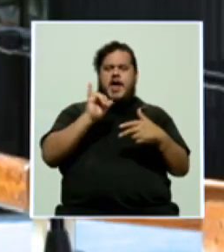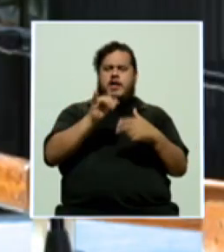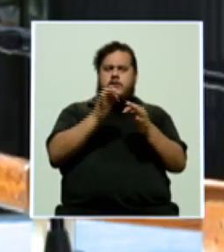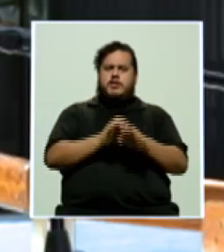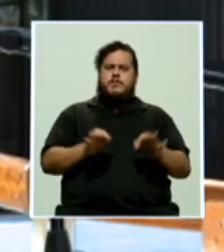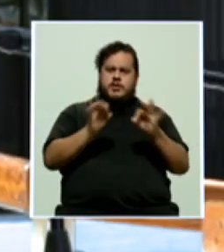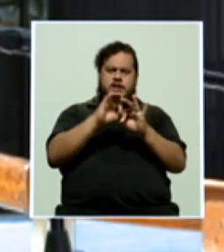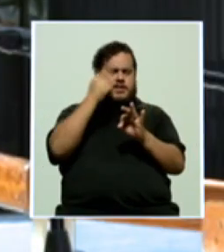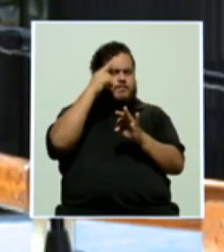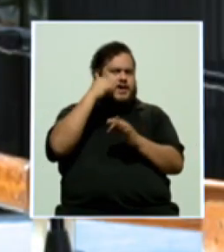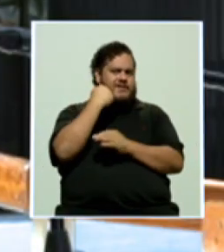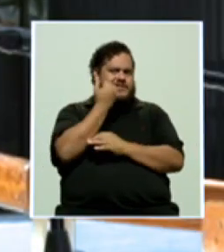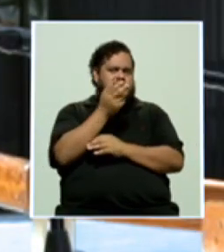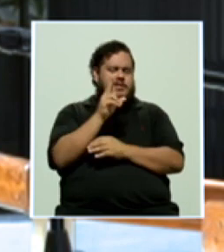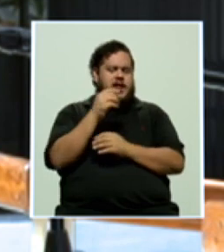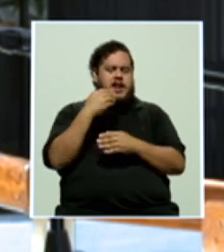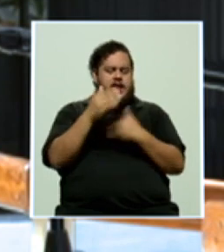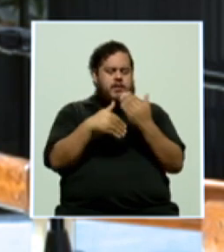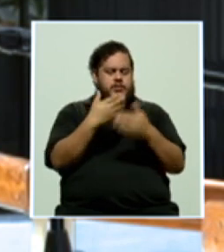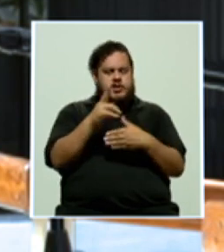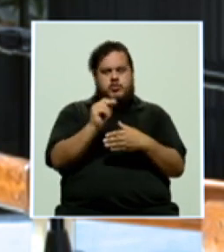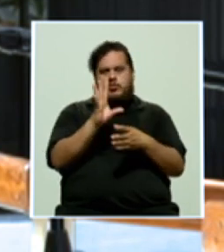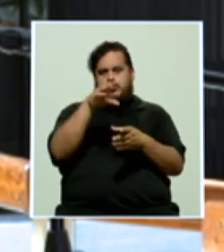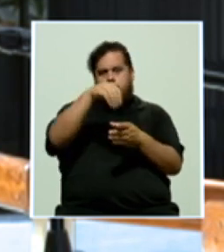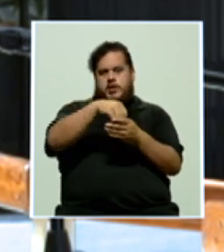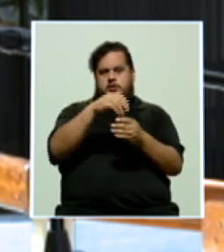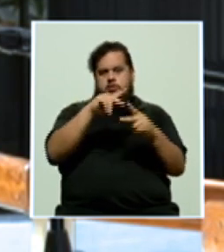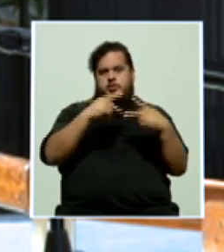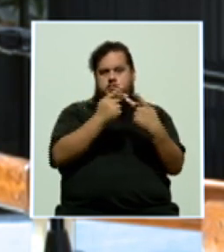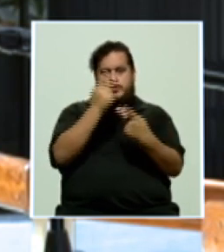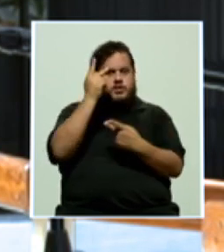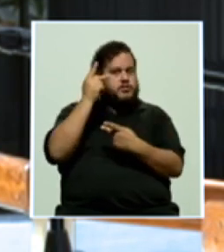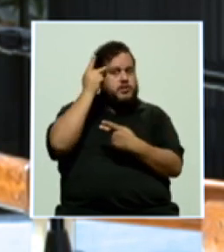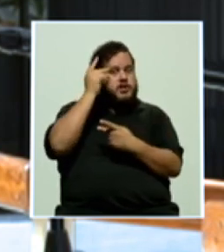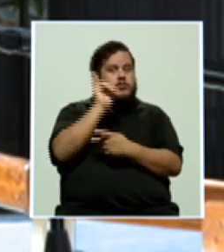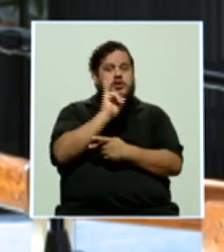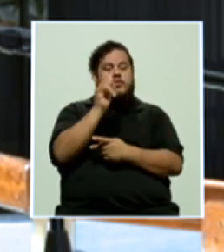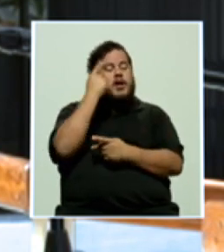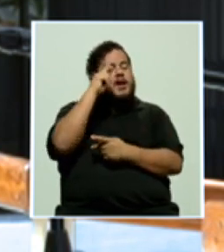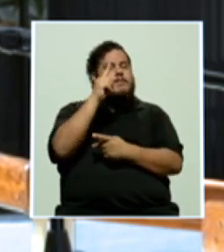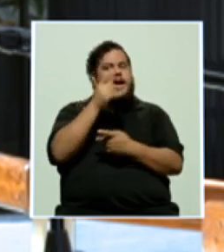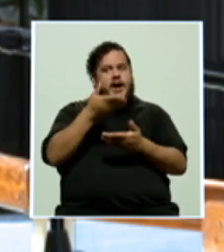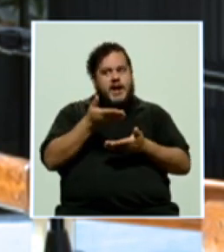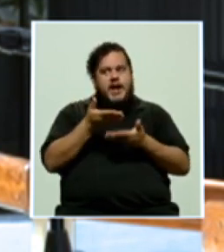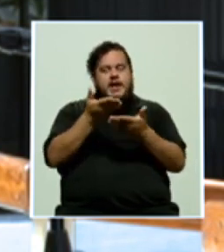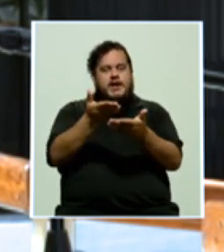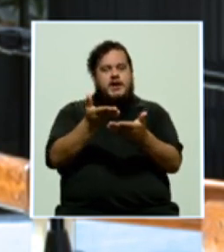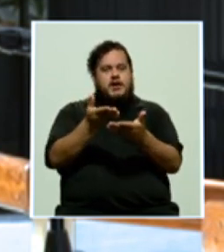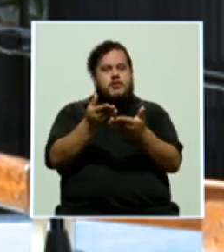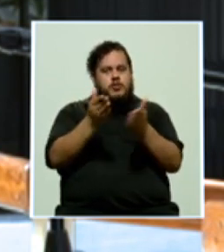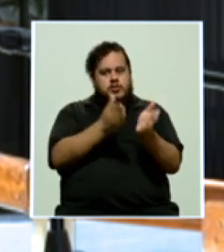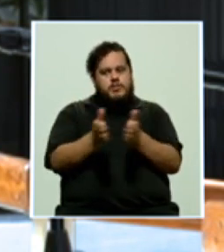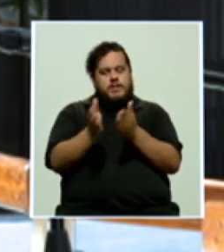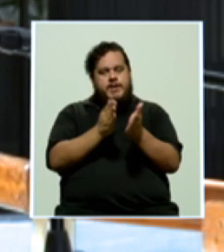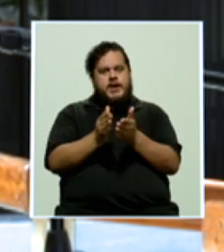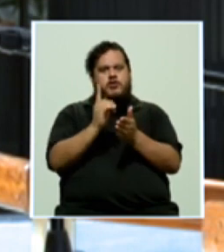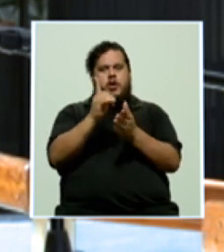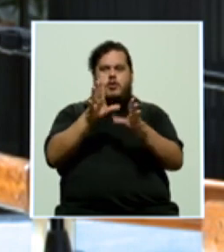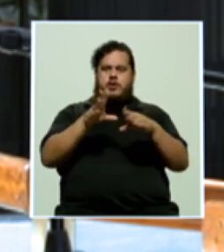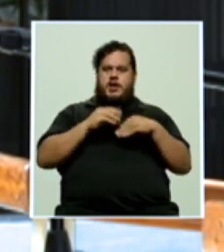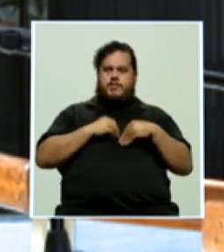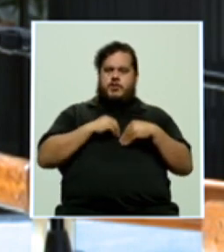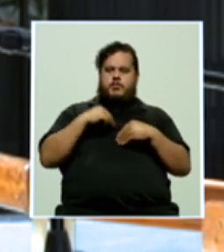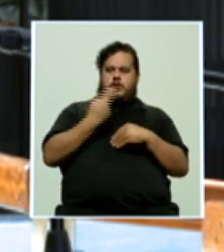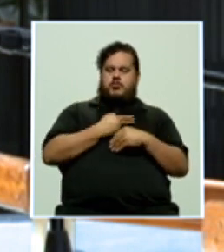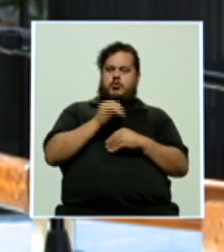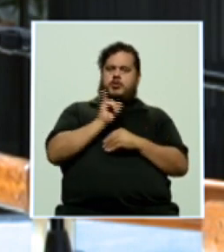facilitar el proceso no solo dentro de los partidos políticos, sino también para irnos preparando hacia una adaptación que como sociedad hemos tenido que